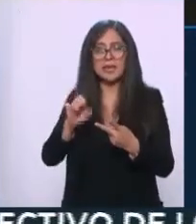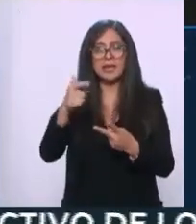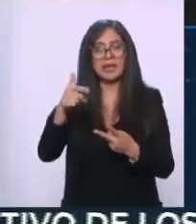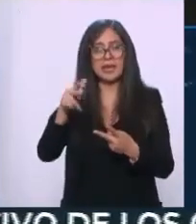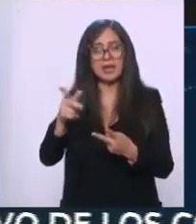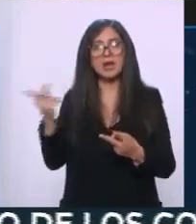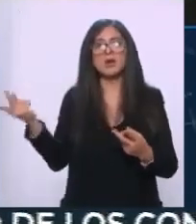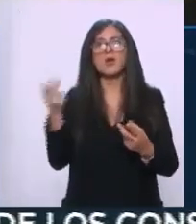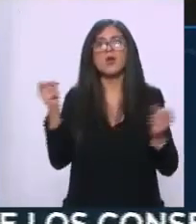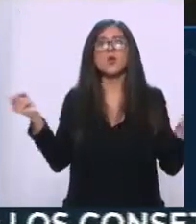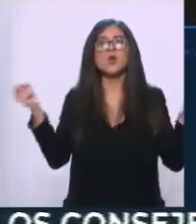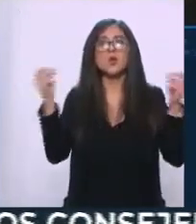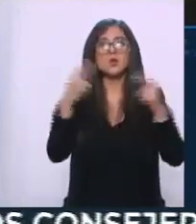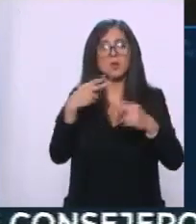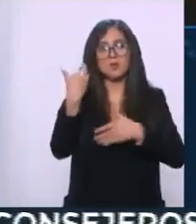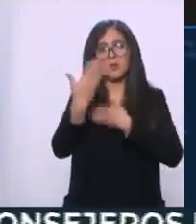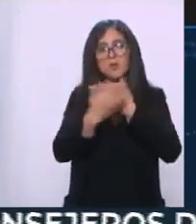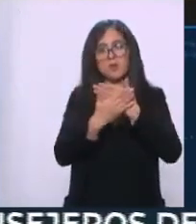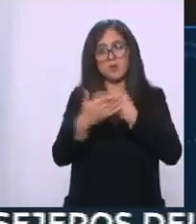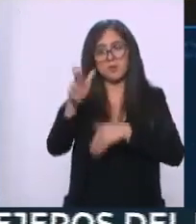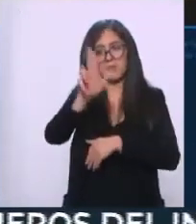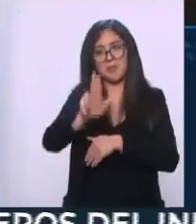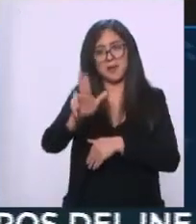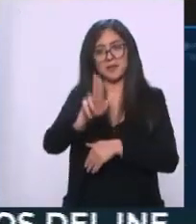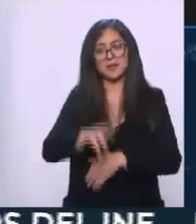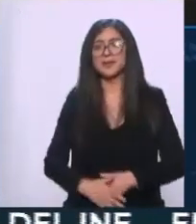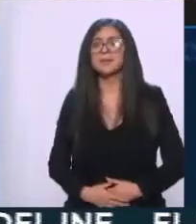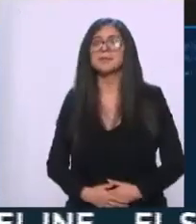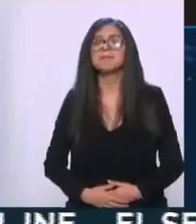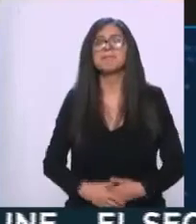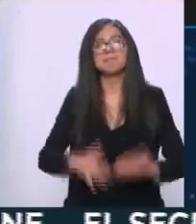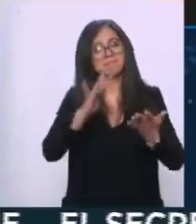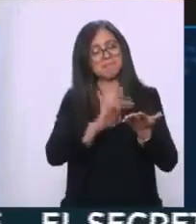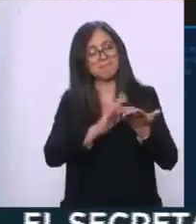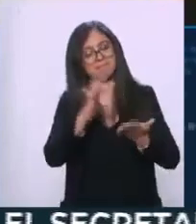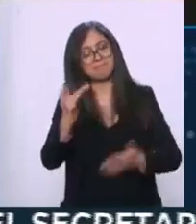Nos vemos el siguiente martes. Azul. Gracias. Muchas gracias, Azul. Muchas gracias.